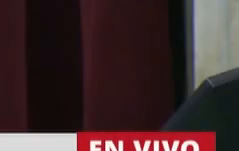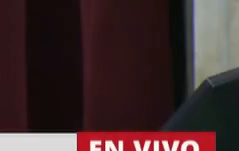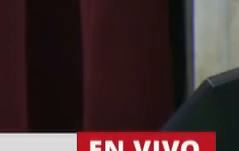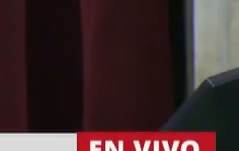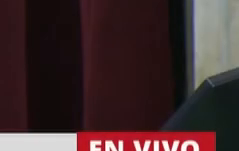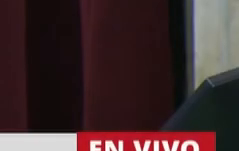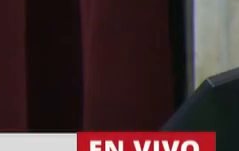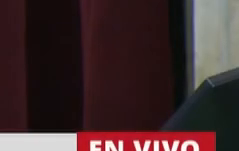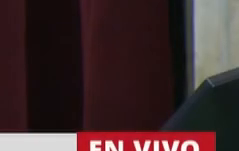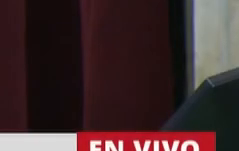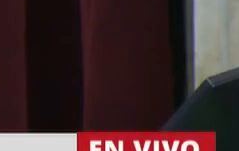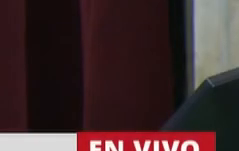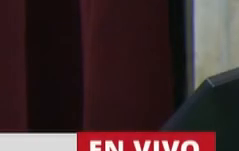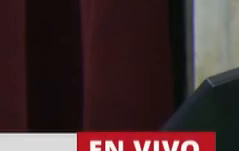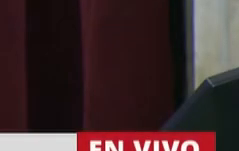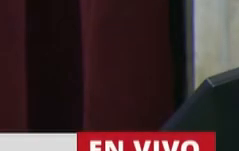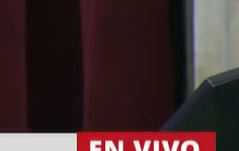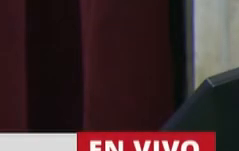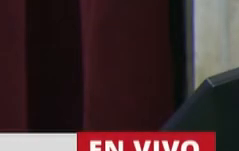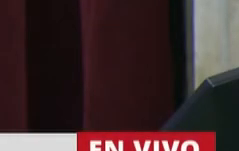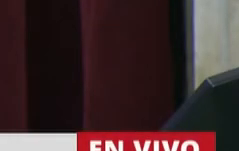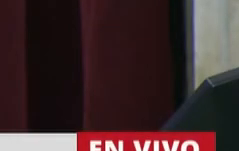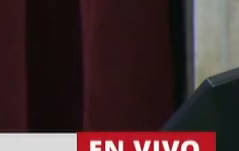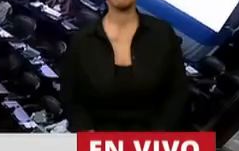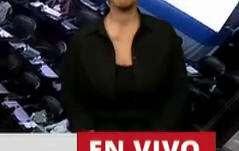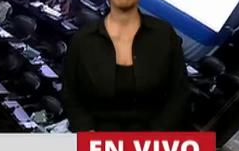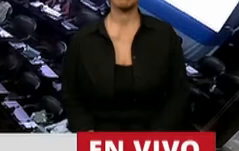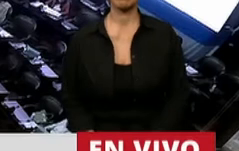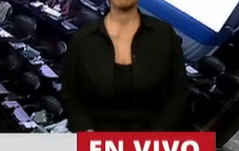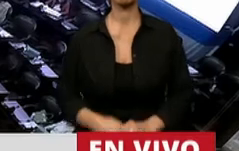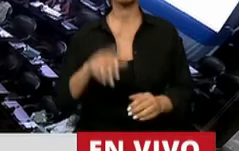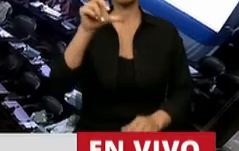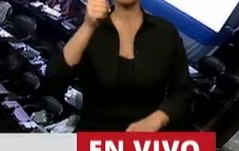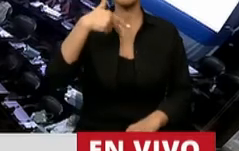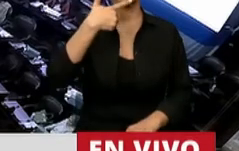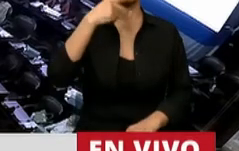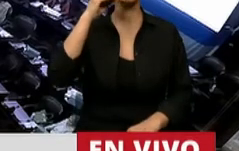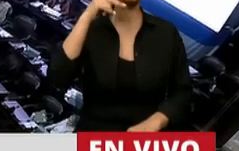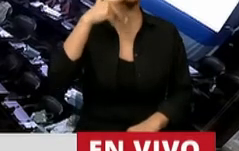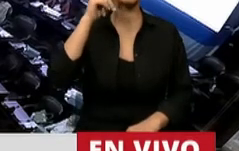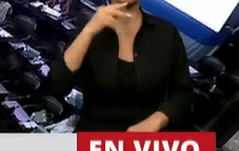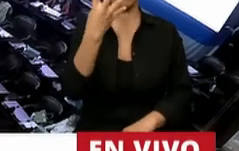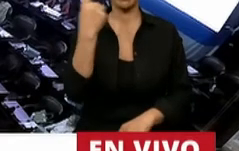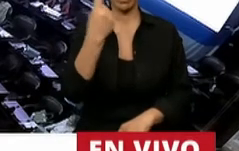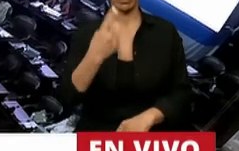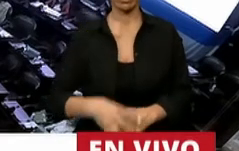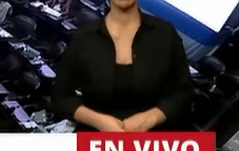Tiene la palabra la diputada Susana Landricini. 4 minutos.